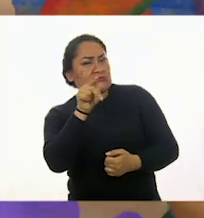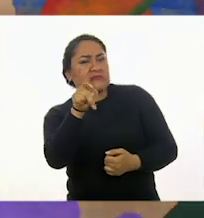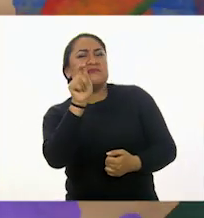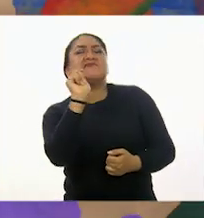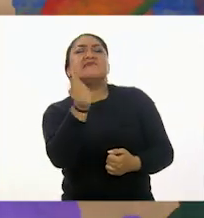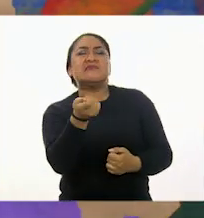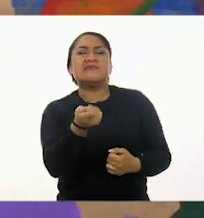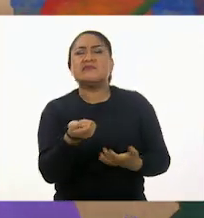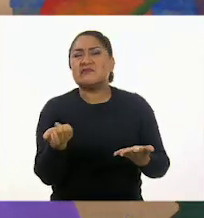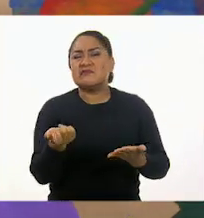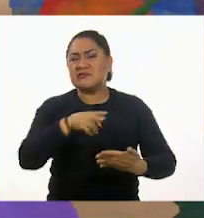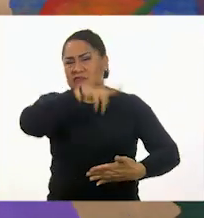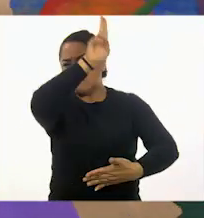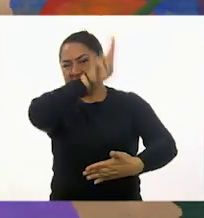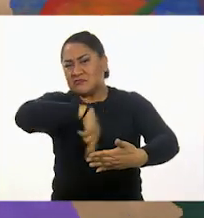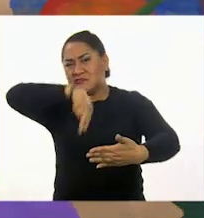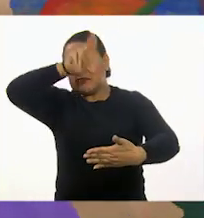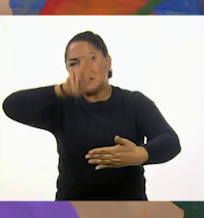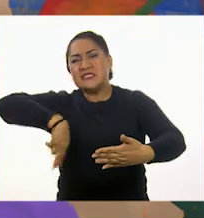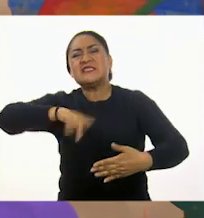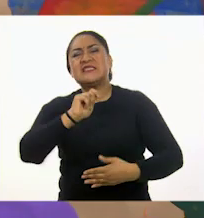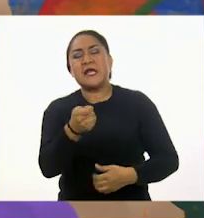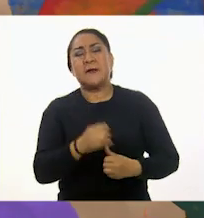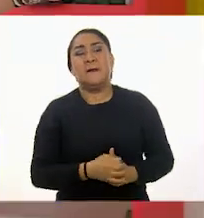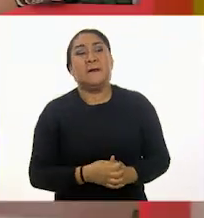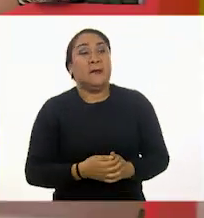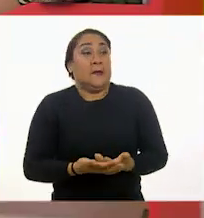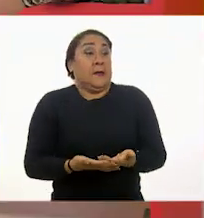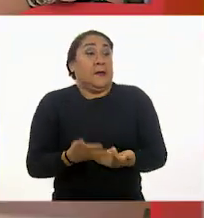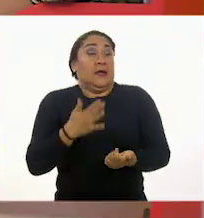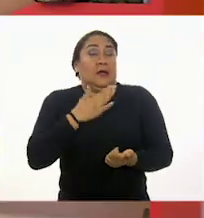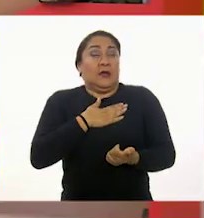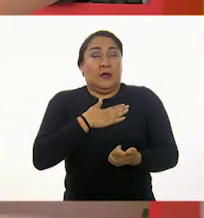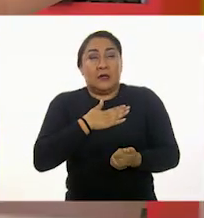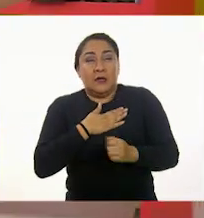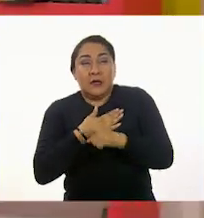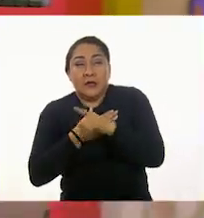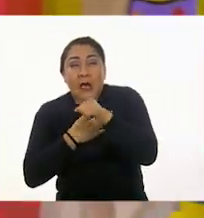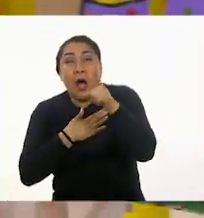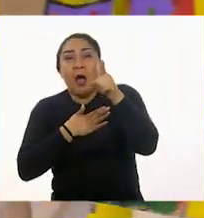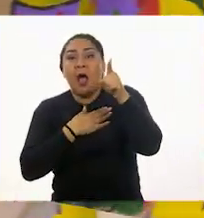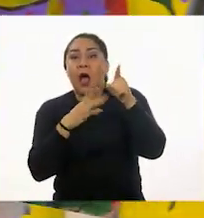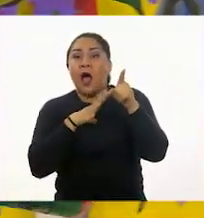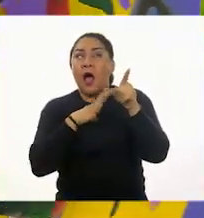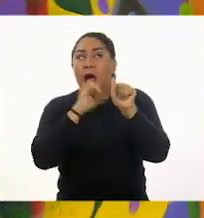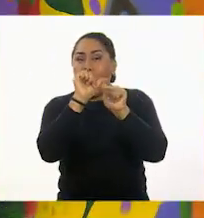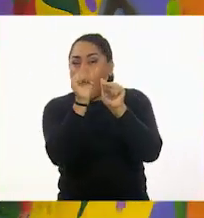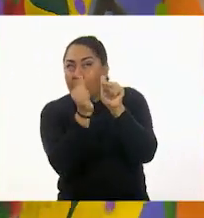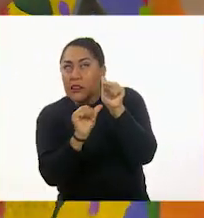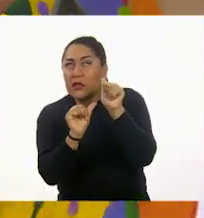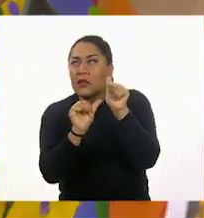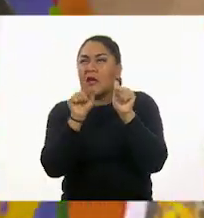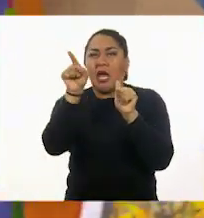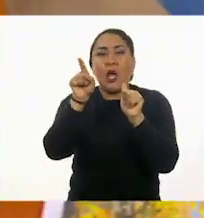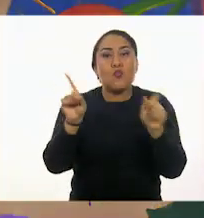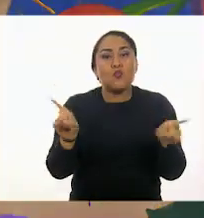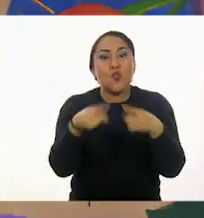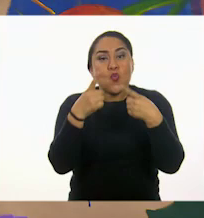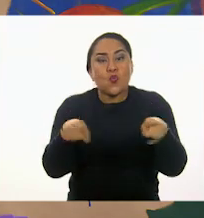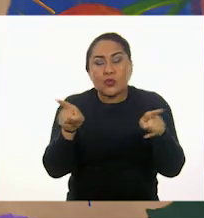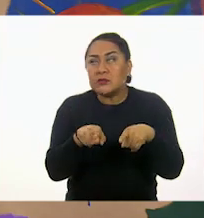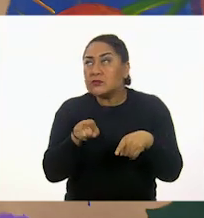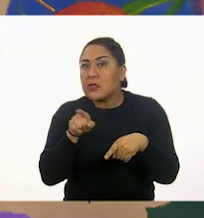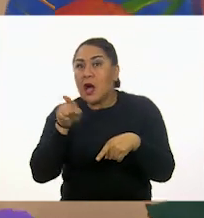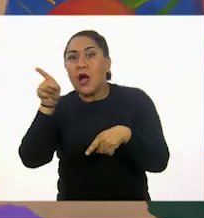mural? Que están las artes, ¿no? Aquí está la música, Sí. aquí está el teatro,